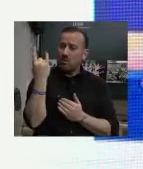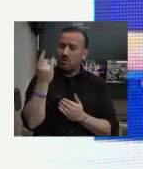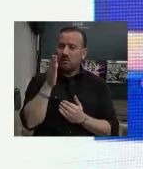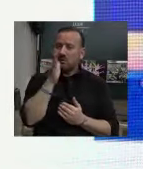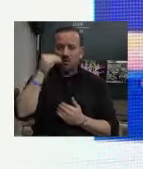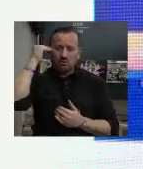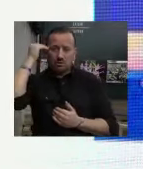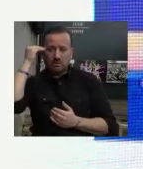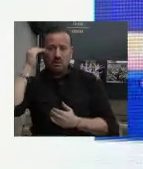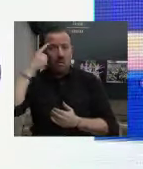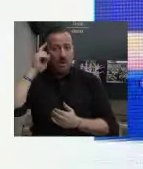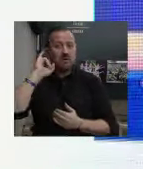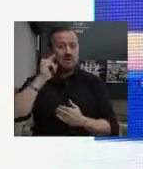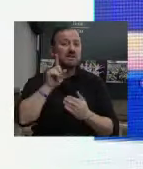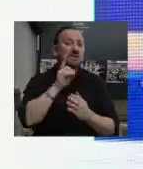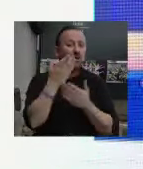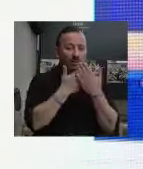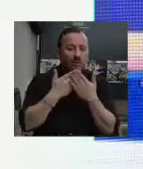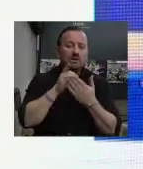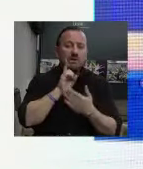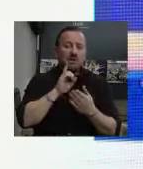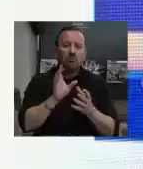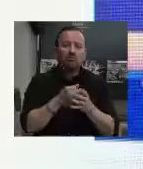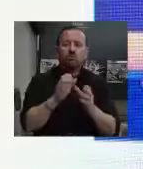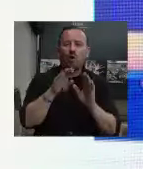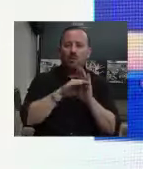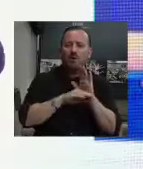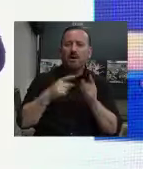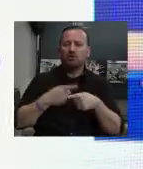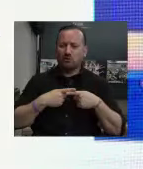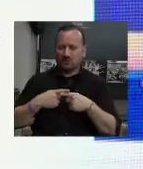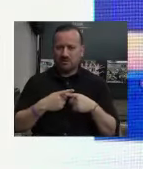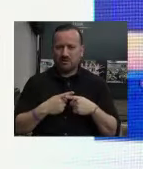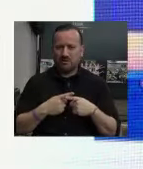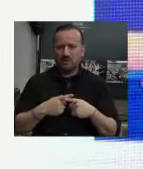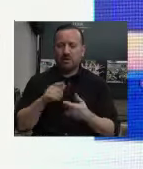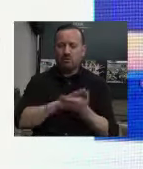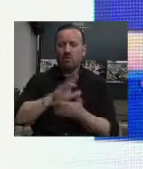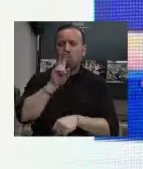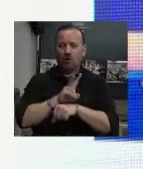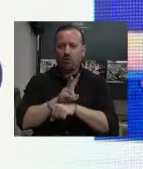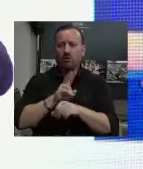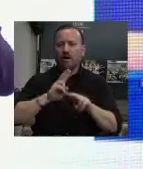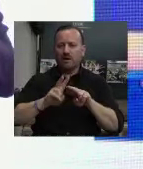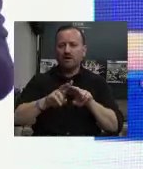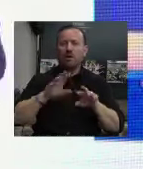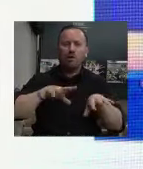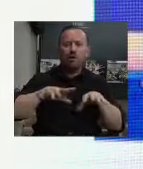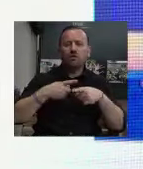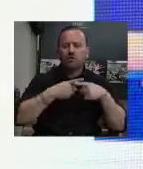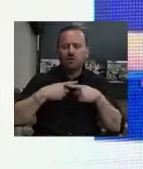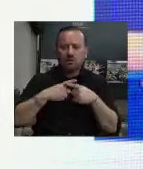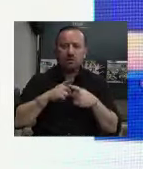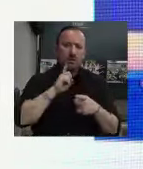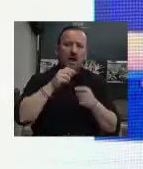sabíamos pero habían estudiantes que pertenecían a programas sociales profesores que hacían cosas sociales